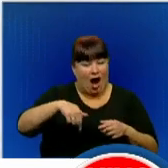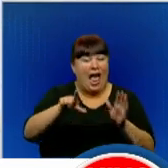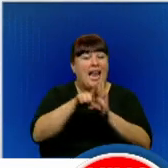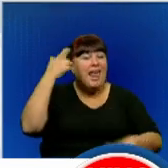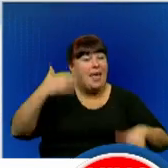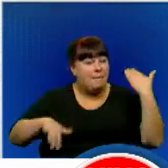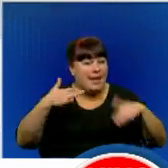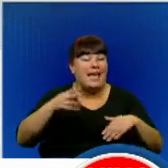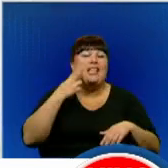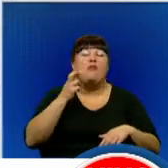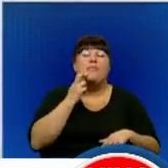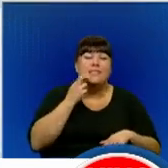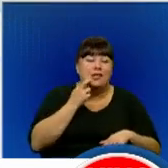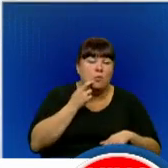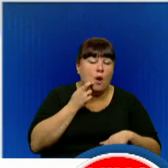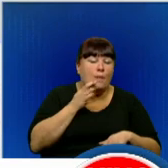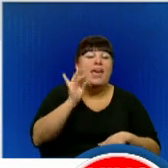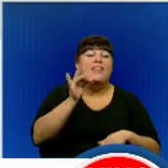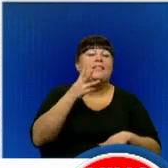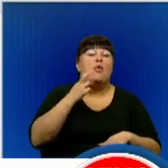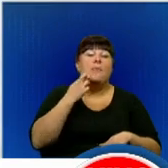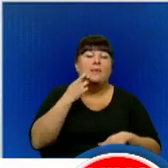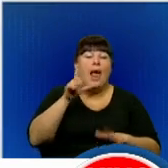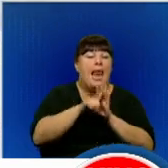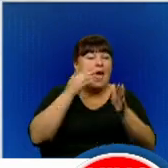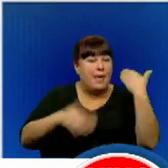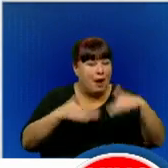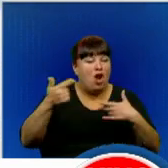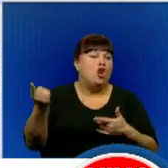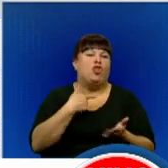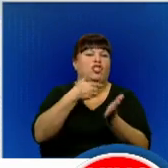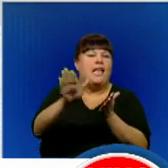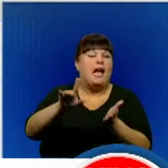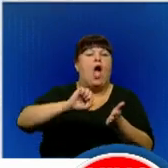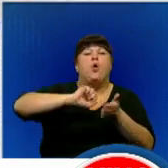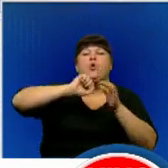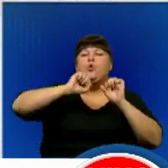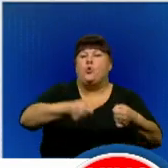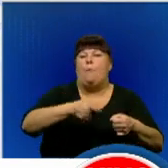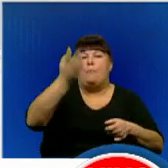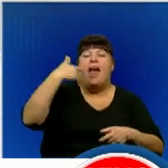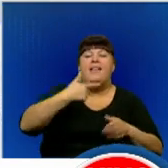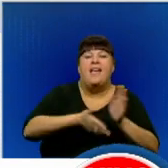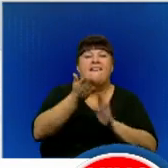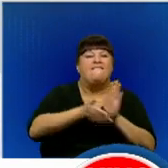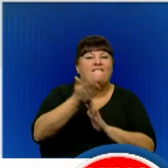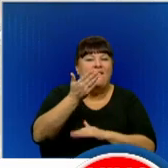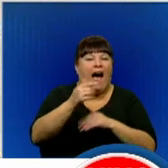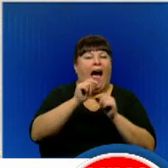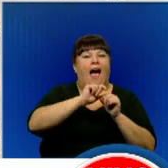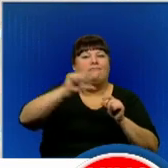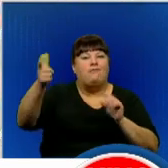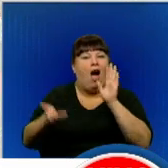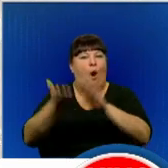de emergencia del 2019 en diciembre de 2010 en donde nosotros eliminamos suspendimos cuando iba a llegar a su progresividad